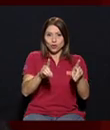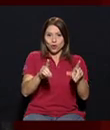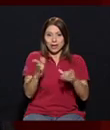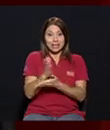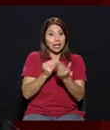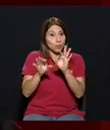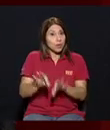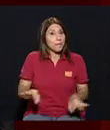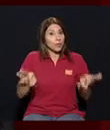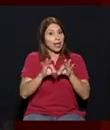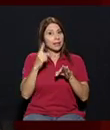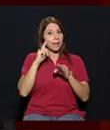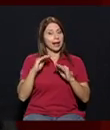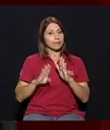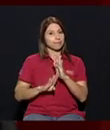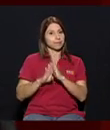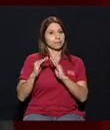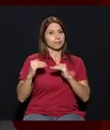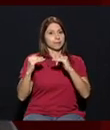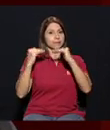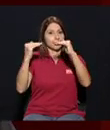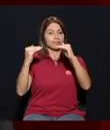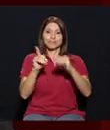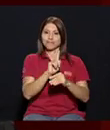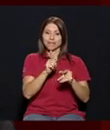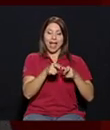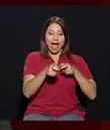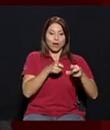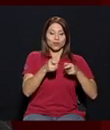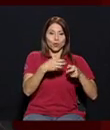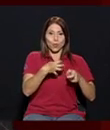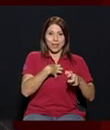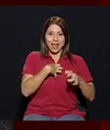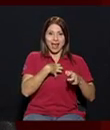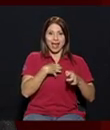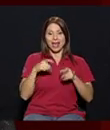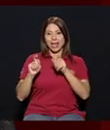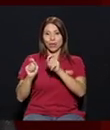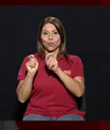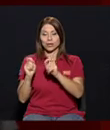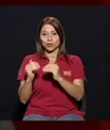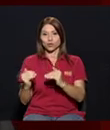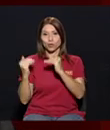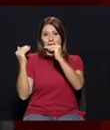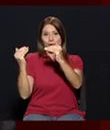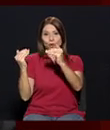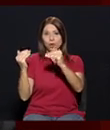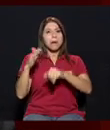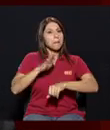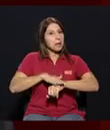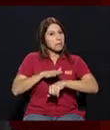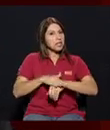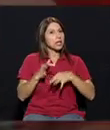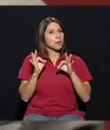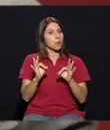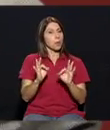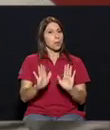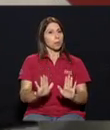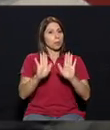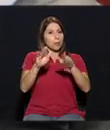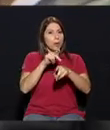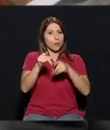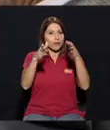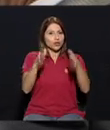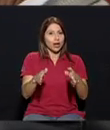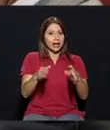pilar fundamental de movilidad social, sino que la autonomía y la educación superior permiten grandes